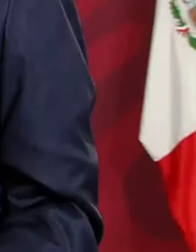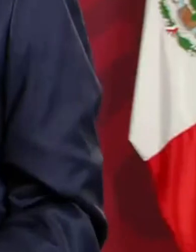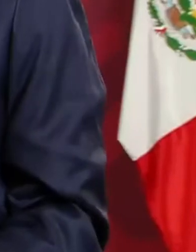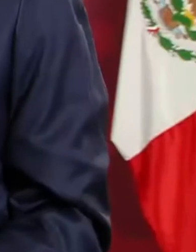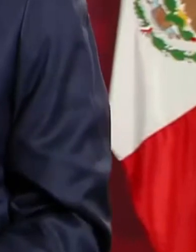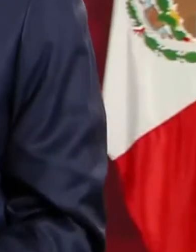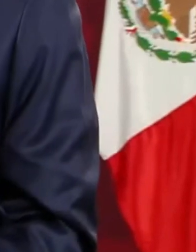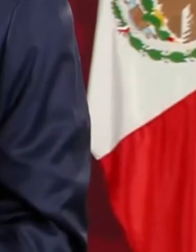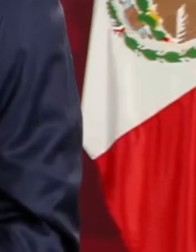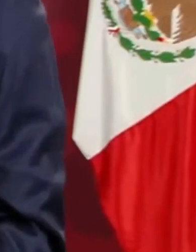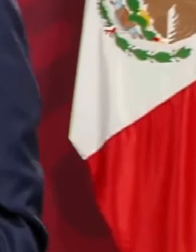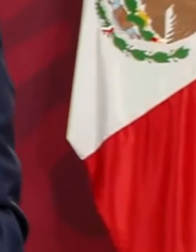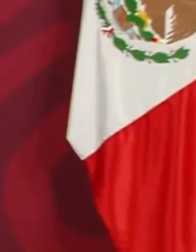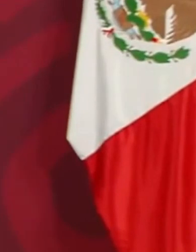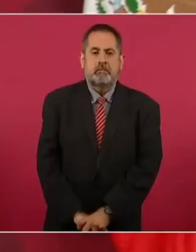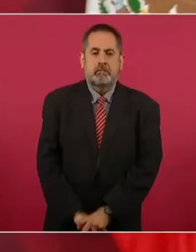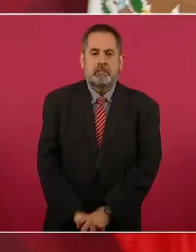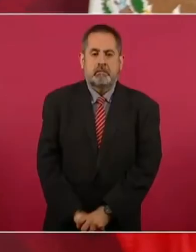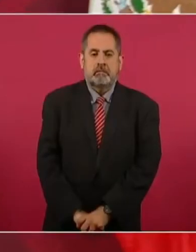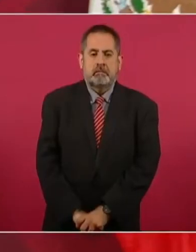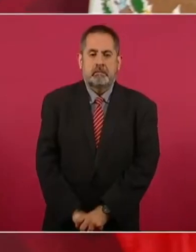una planta de